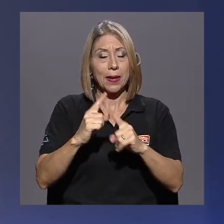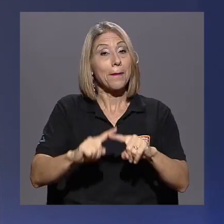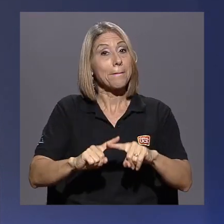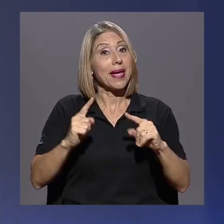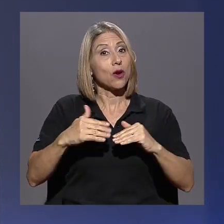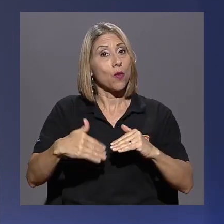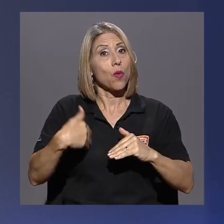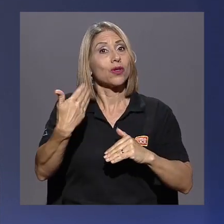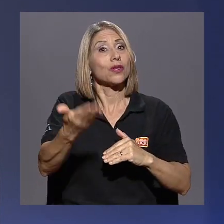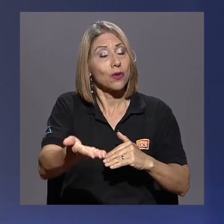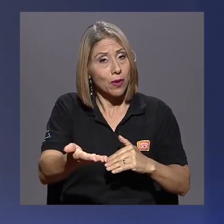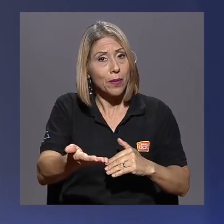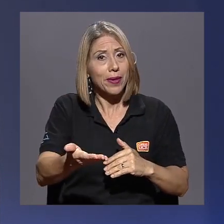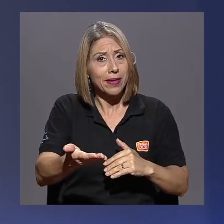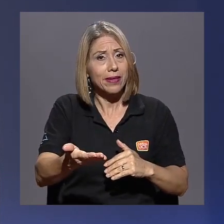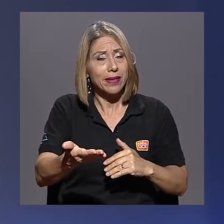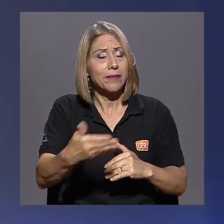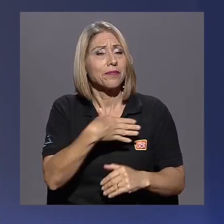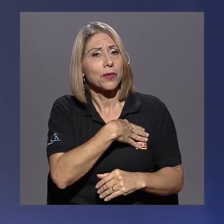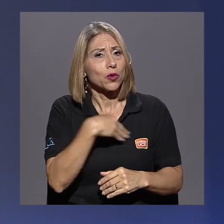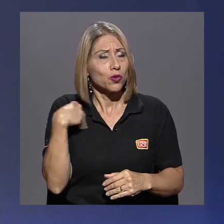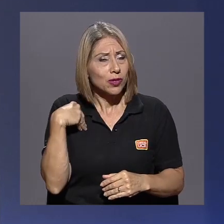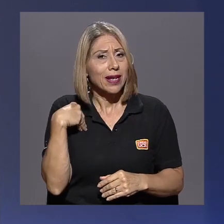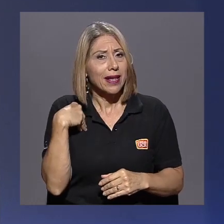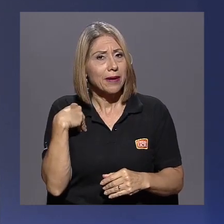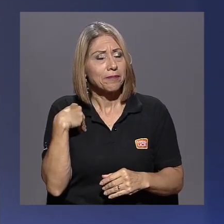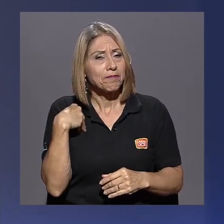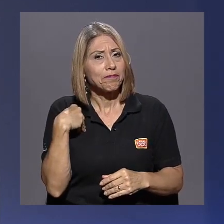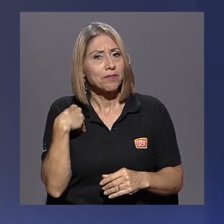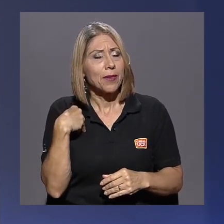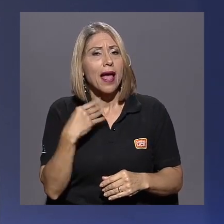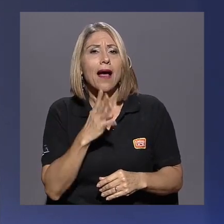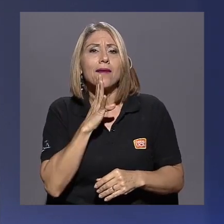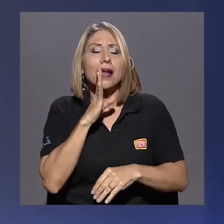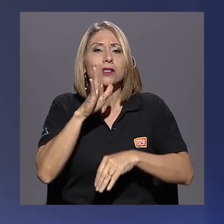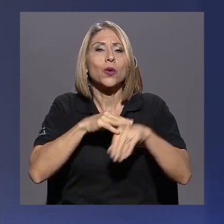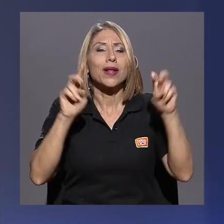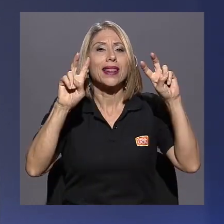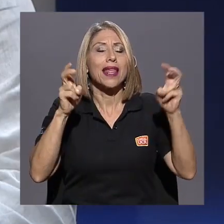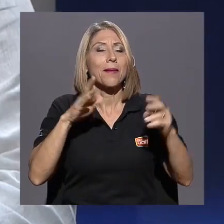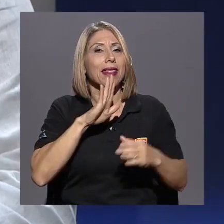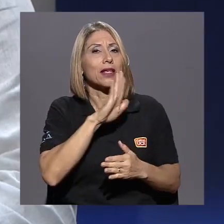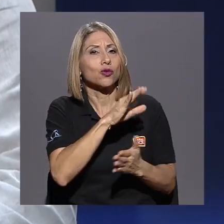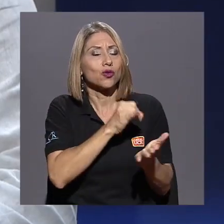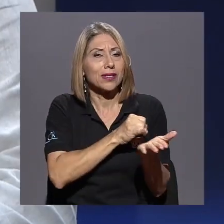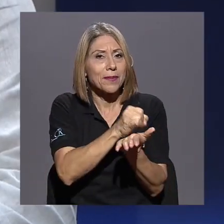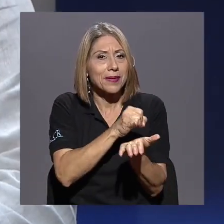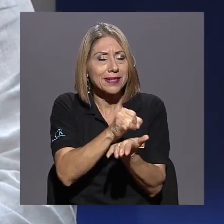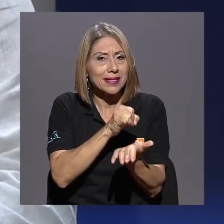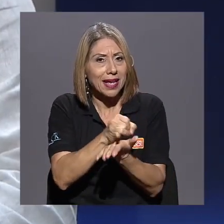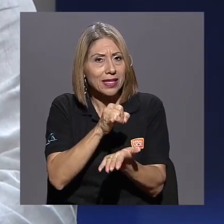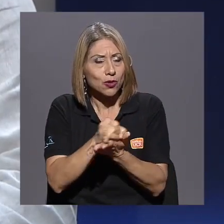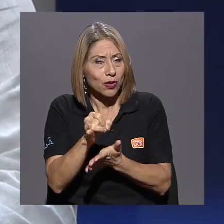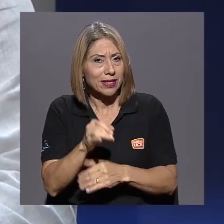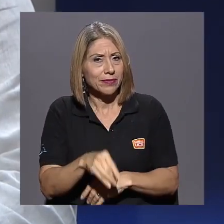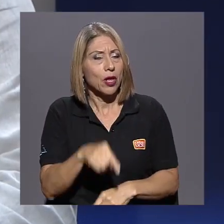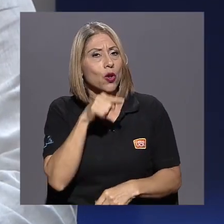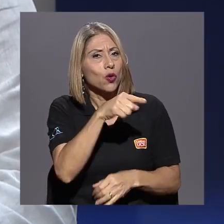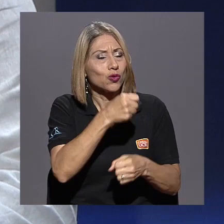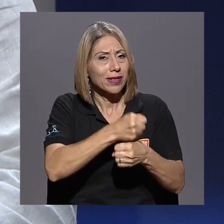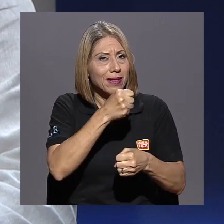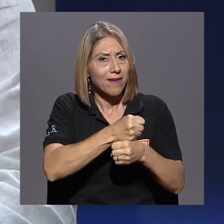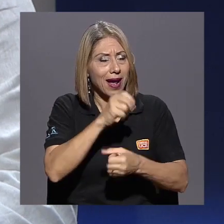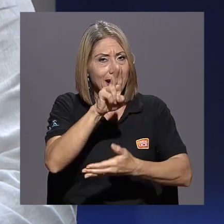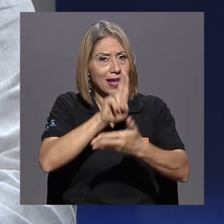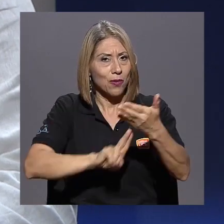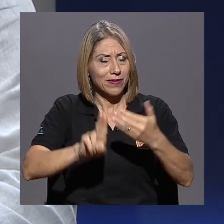para el nuevo bloque nos gustaría retomar el tema de sus investigaciones sobre lo que usted trabaja